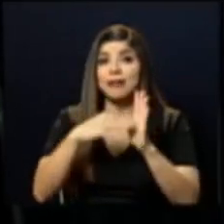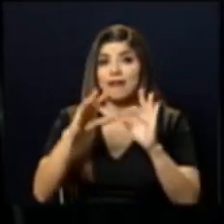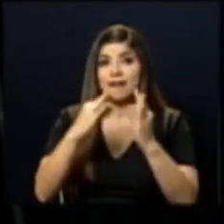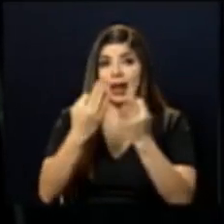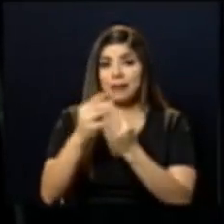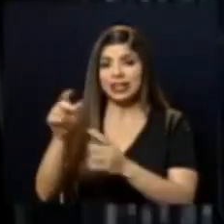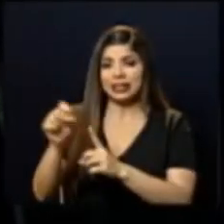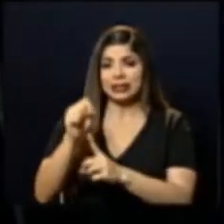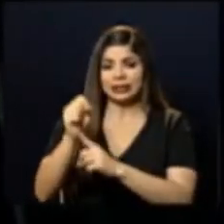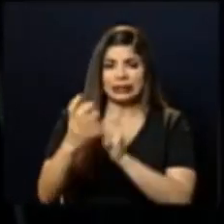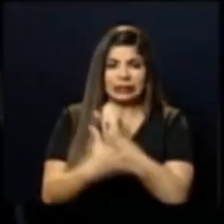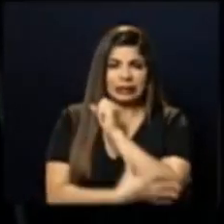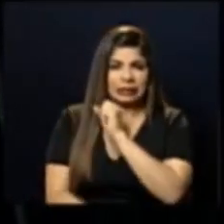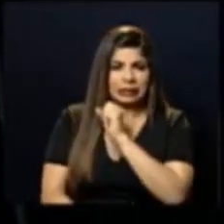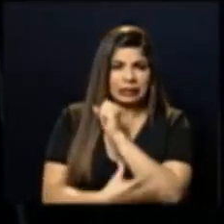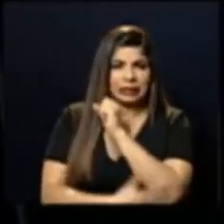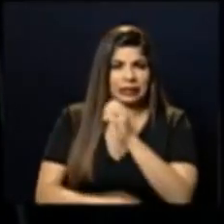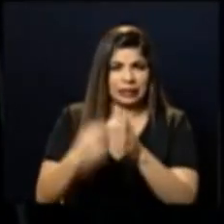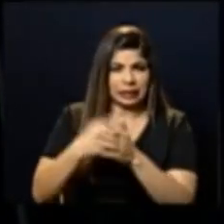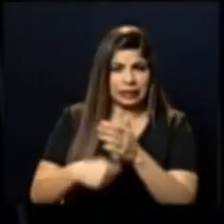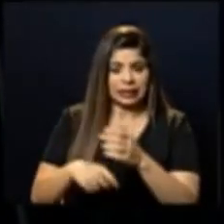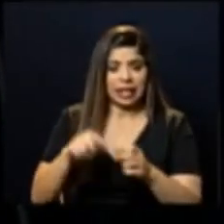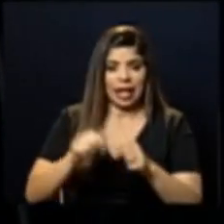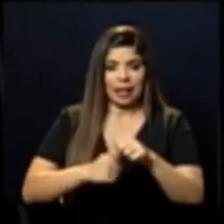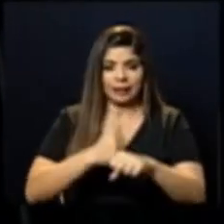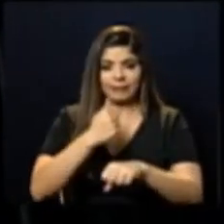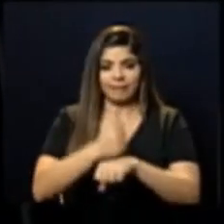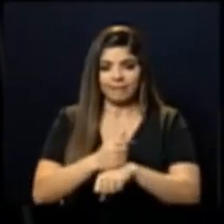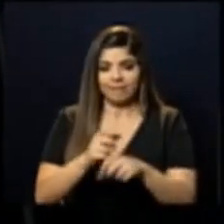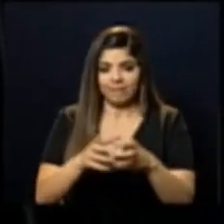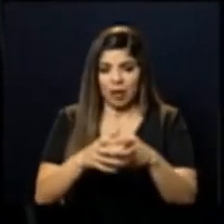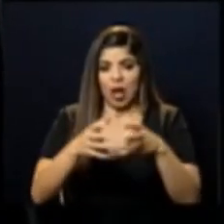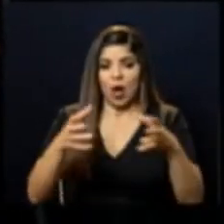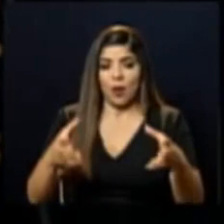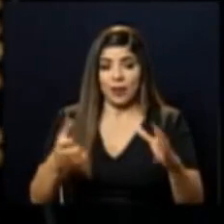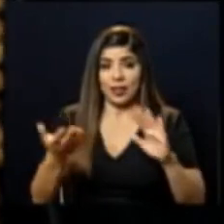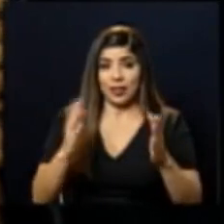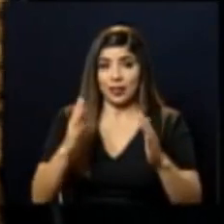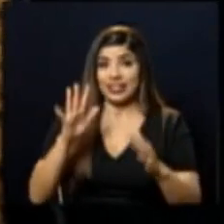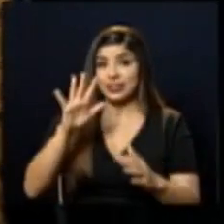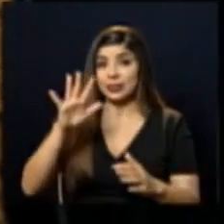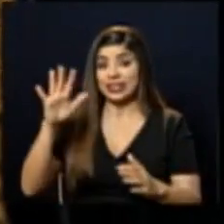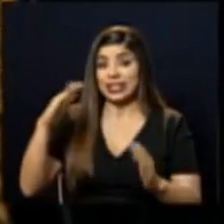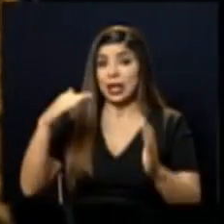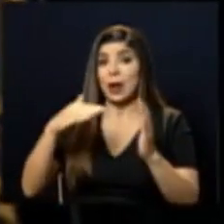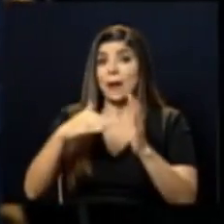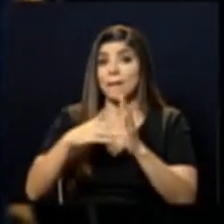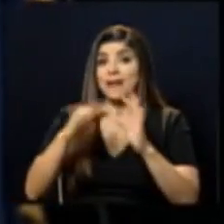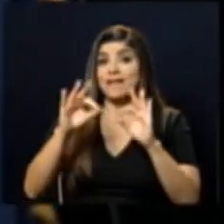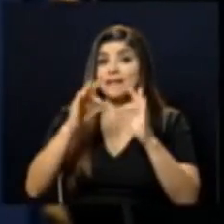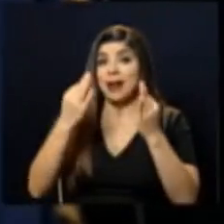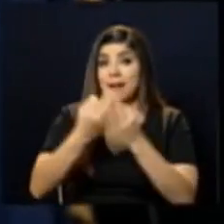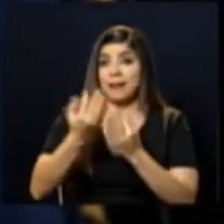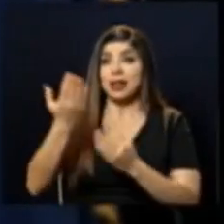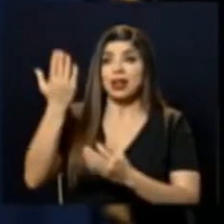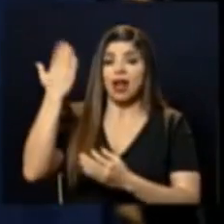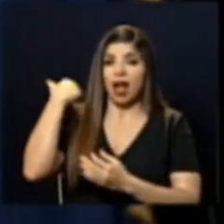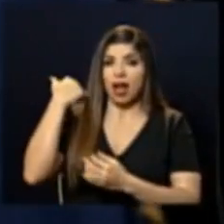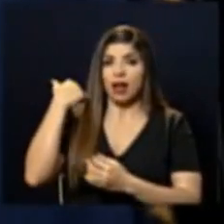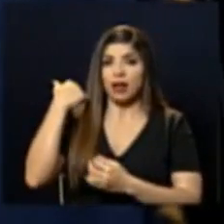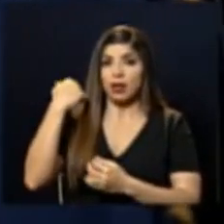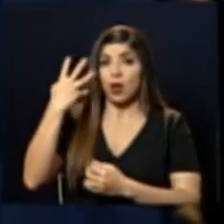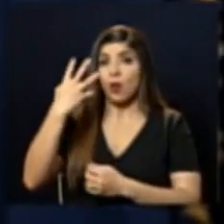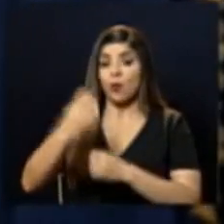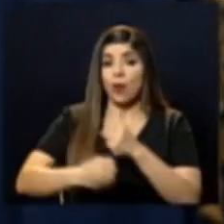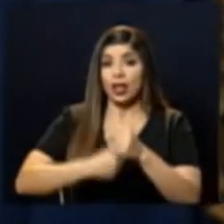pobreza y pobreza extrema, un importante incremento respecto a las 55.000 familias beneficiadas en